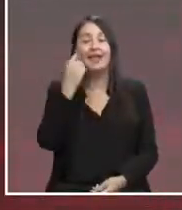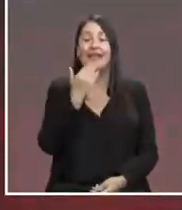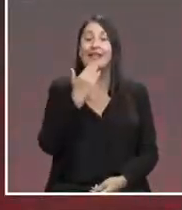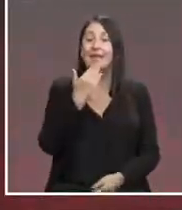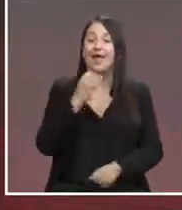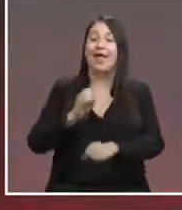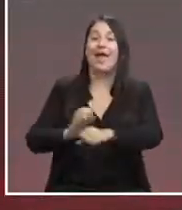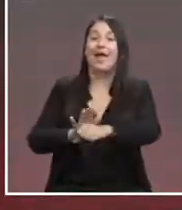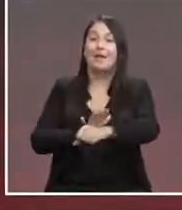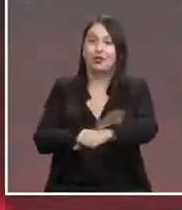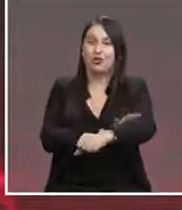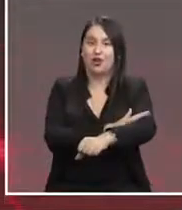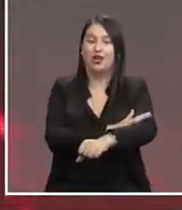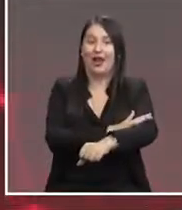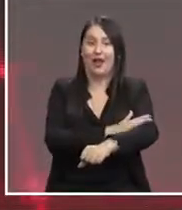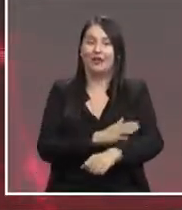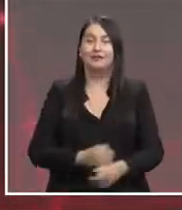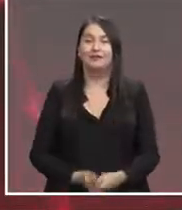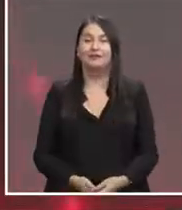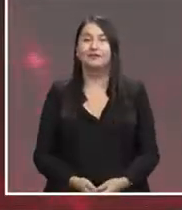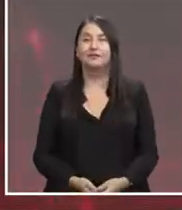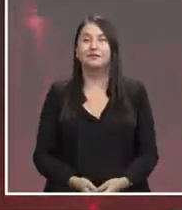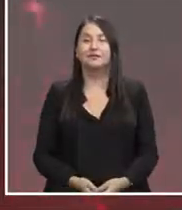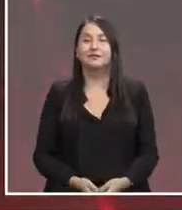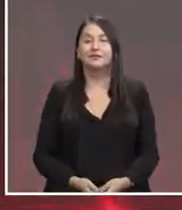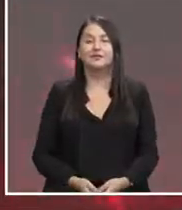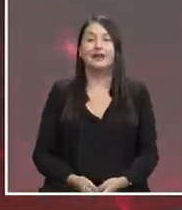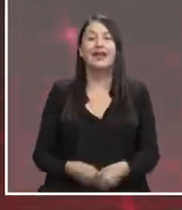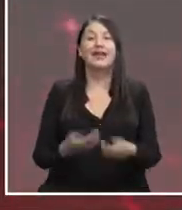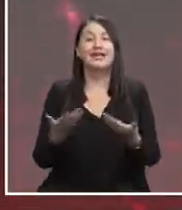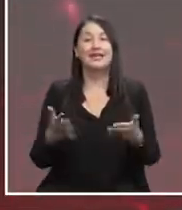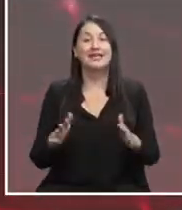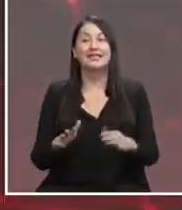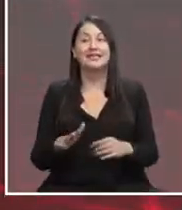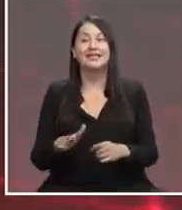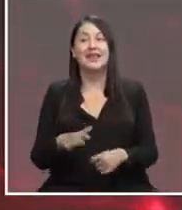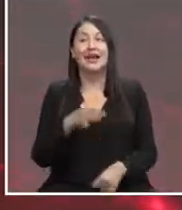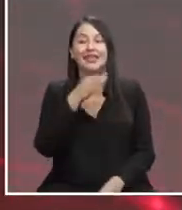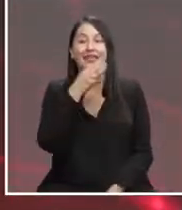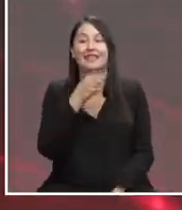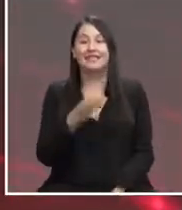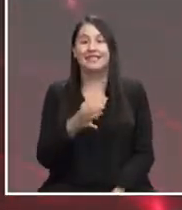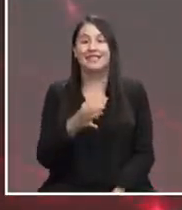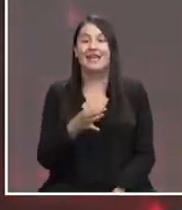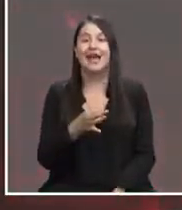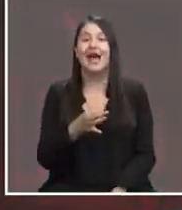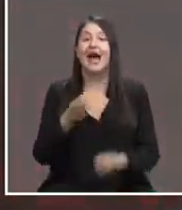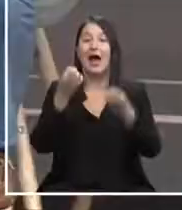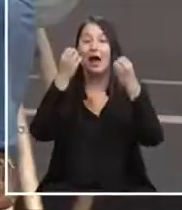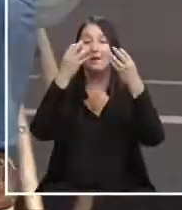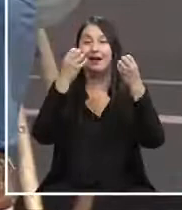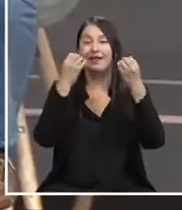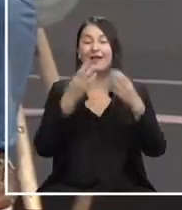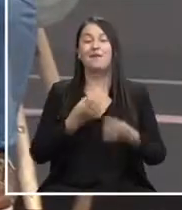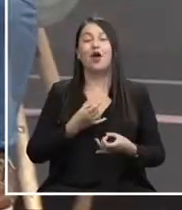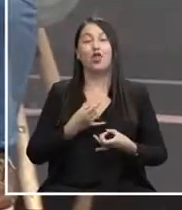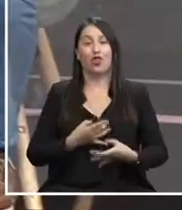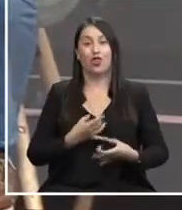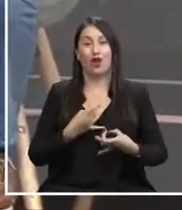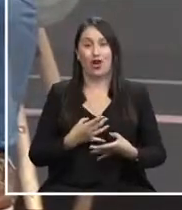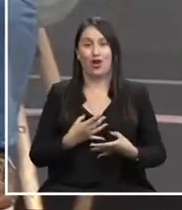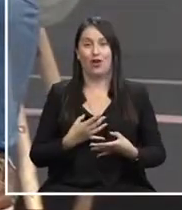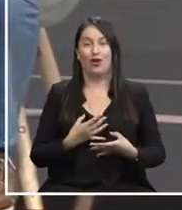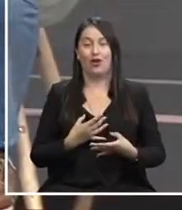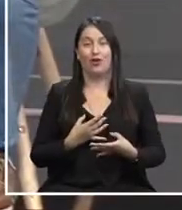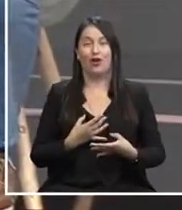decíamos hace un momento, ¿verdad? Ya decía Esquilo que aprendemos con dolor, es decir, solo hay aprendizaje si realmente estás en condiciones